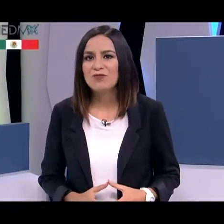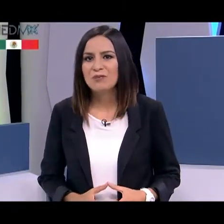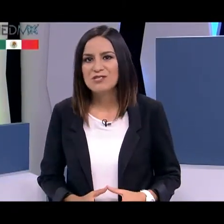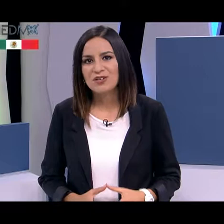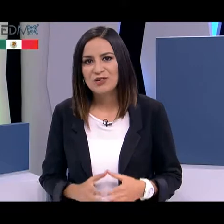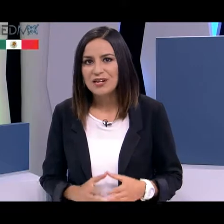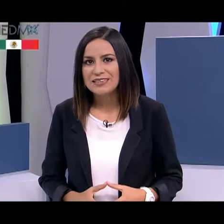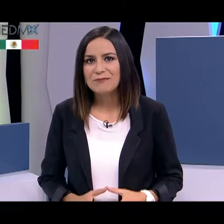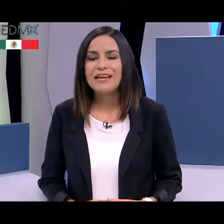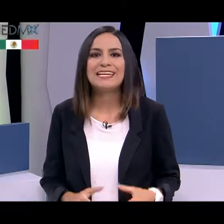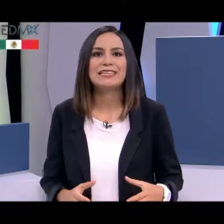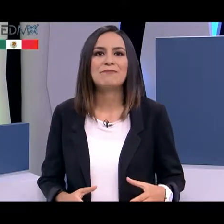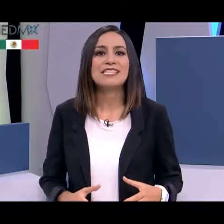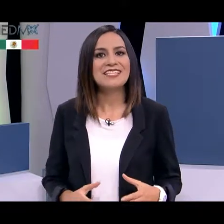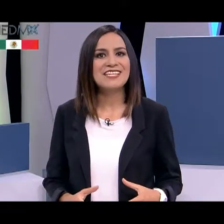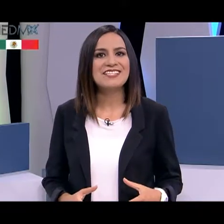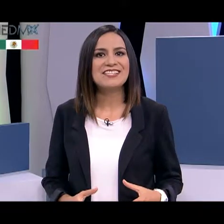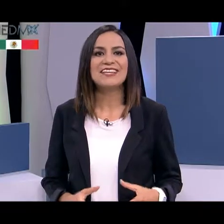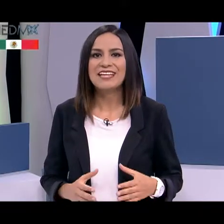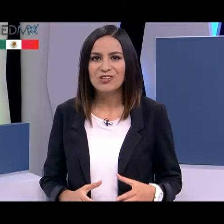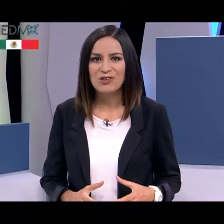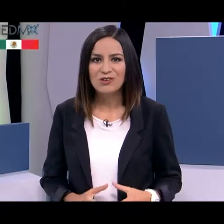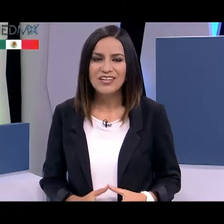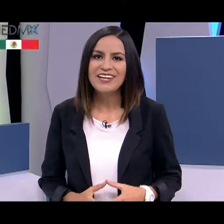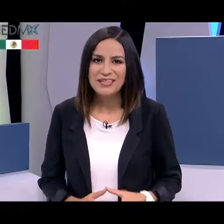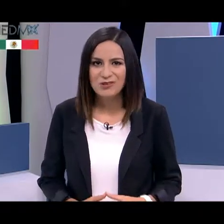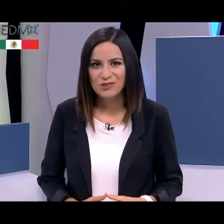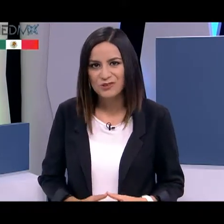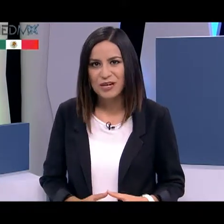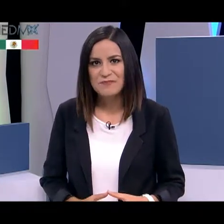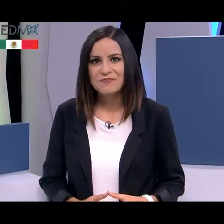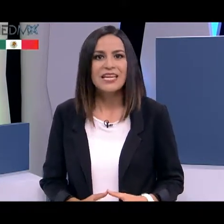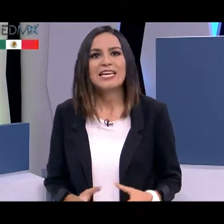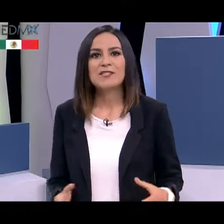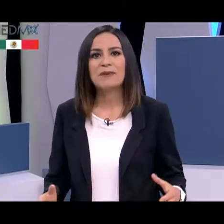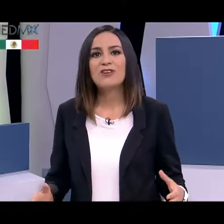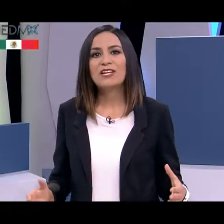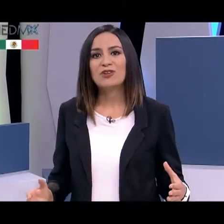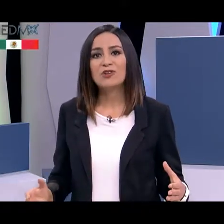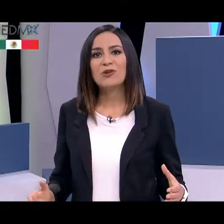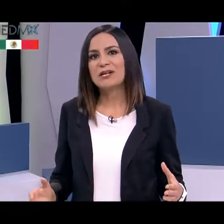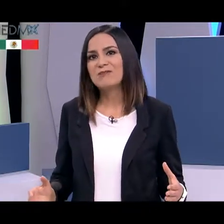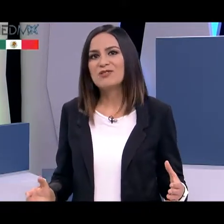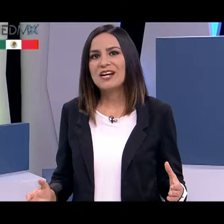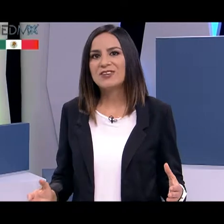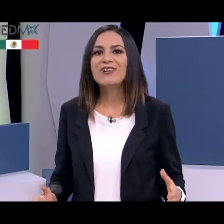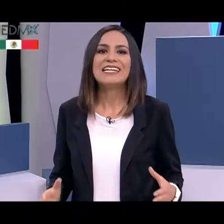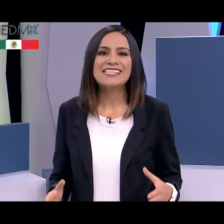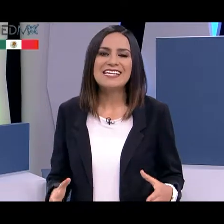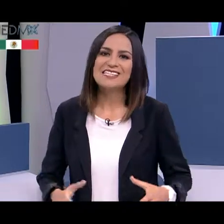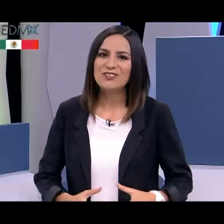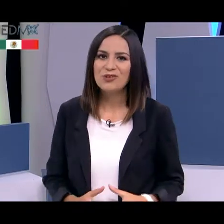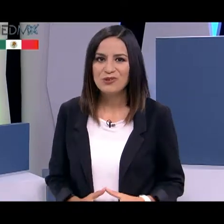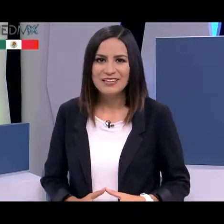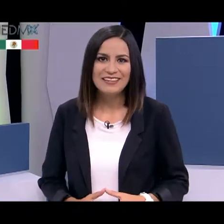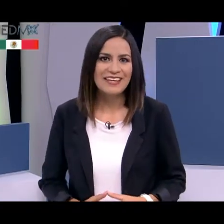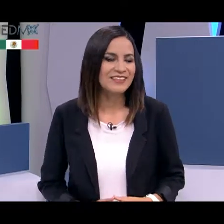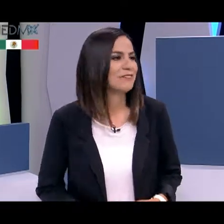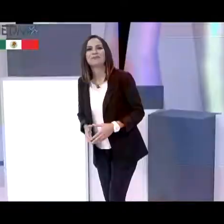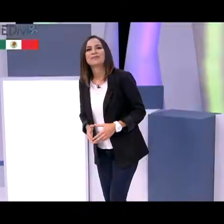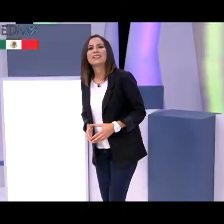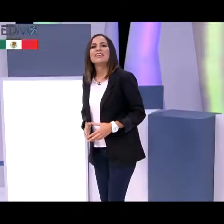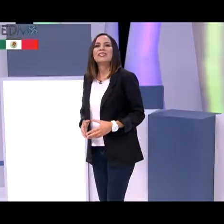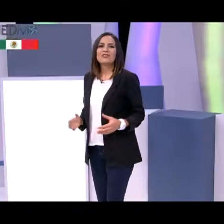mejor de la información educativa en temas de ciencia, tecnología y cultura. Espero que todo lo aquí mostrado les haya sido de